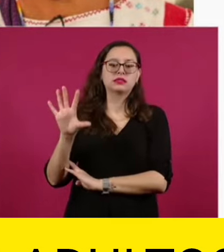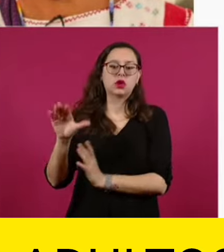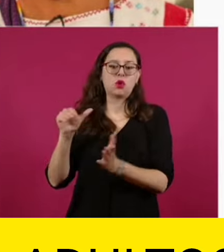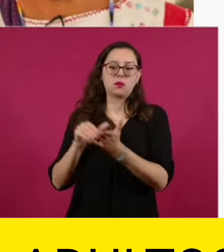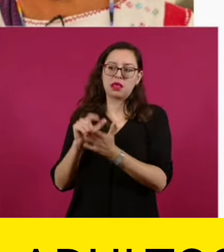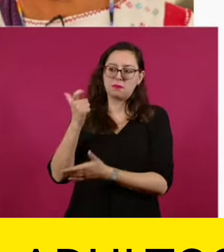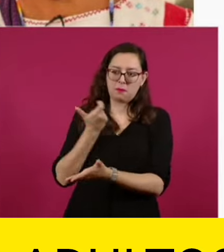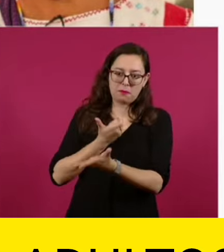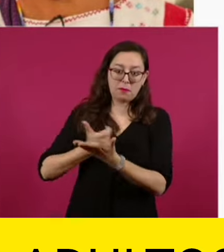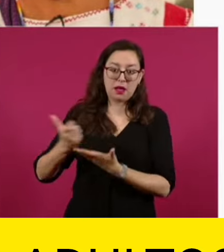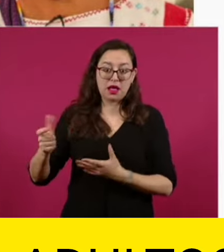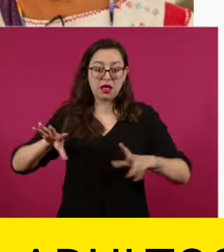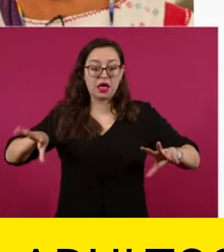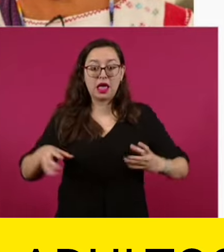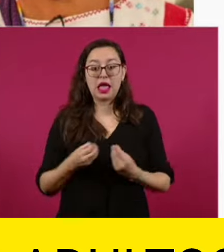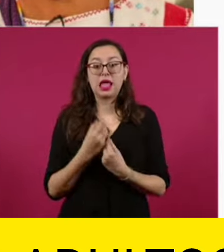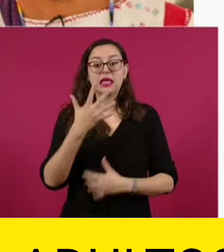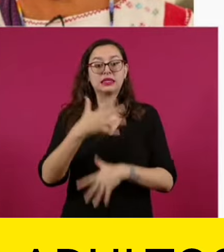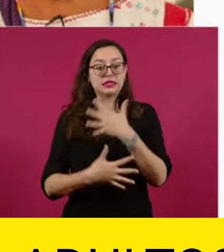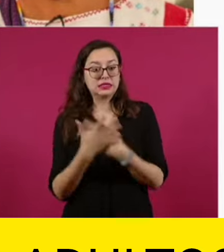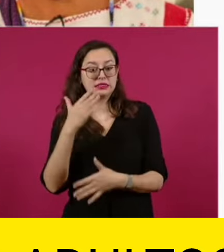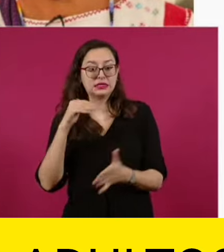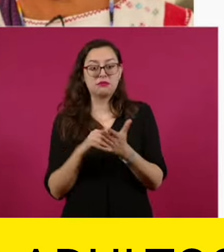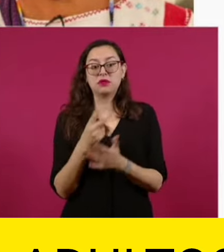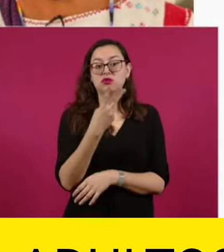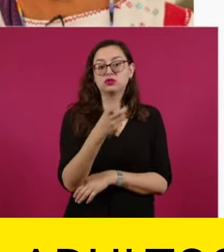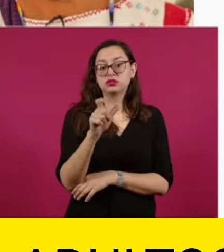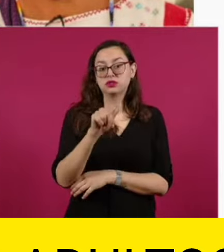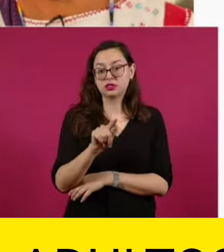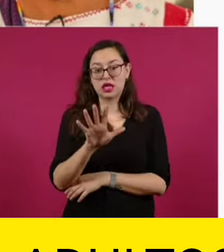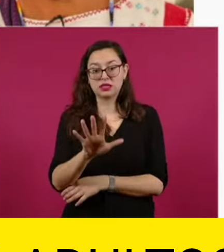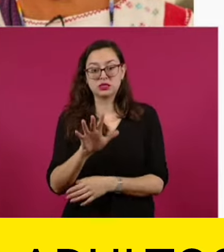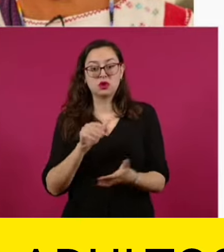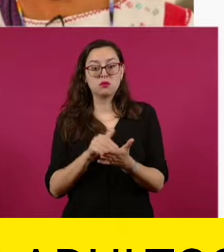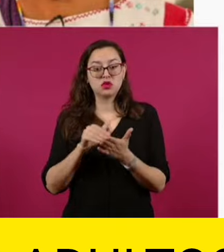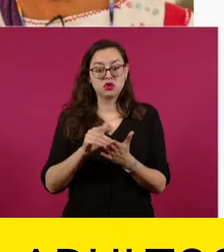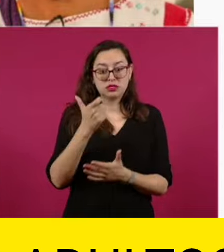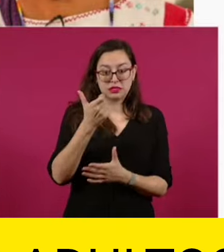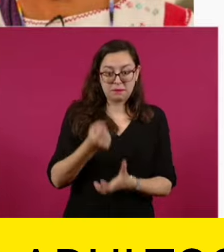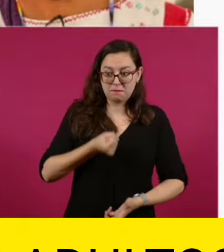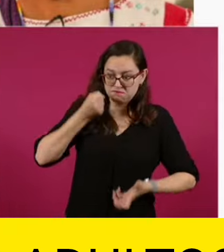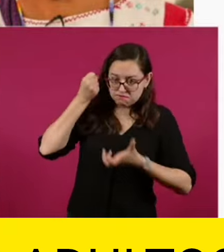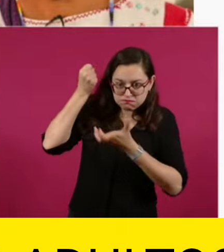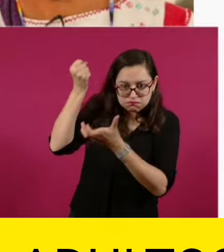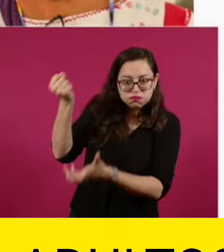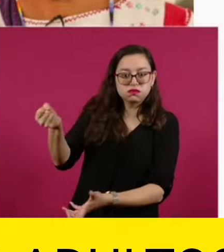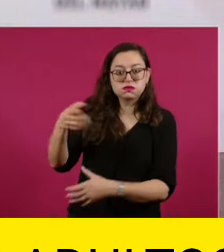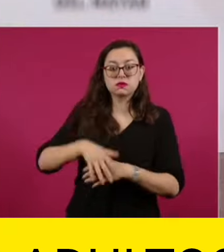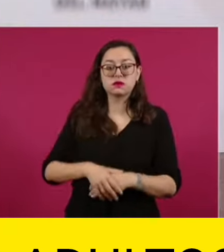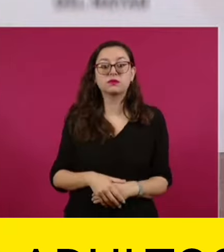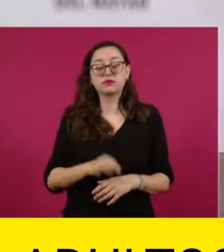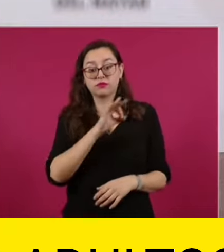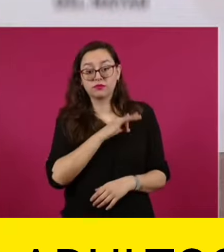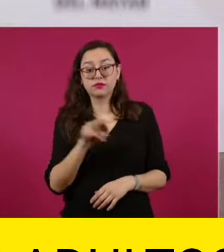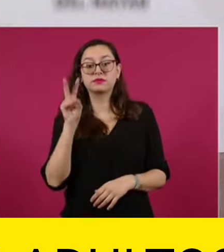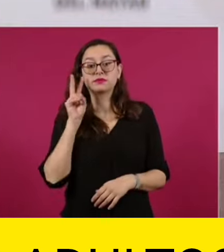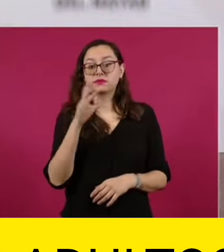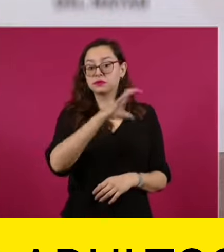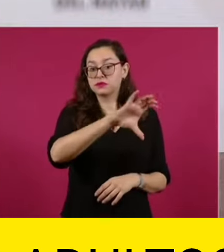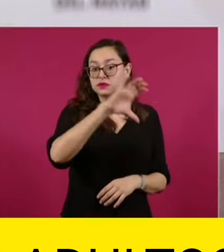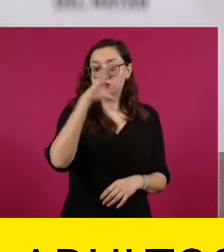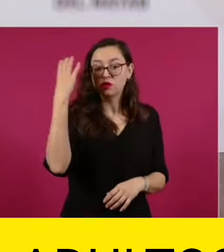esta inversión fue de 15,275 millones de pesos. Adelante. Y bueno, aquí están fotos de diversos momentos de